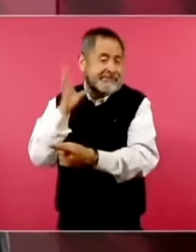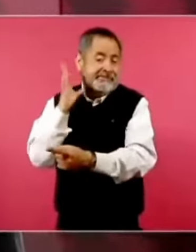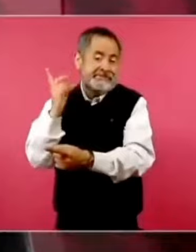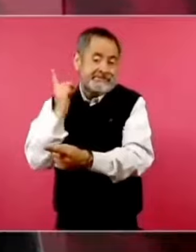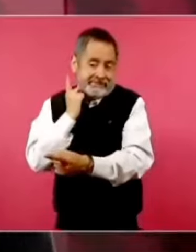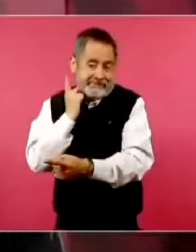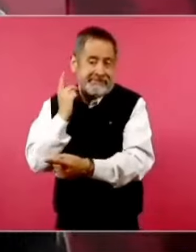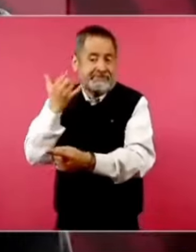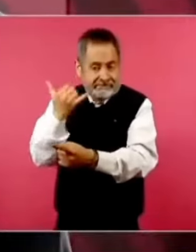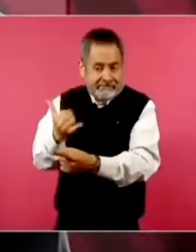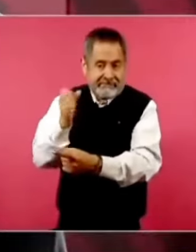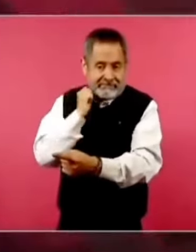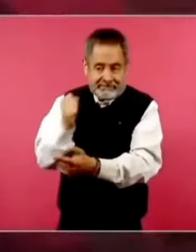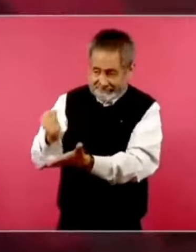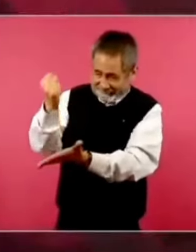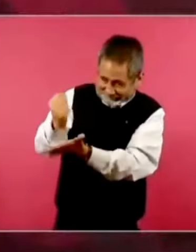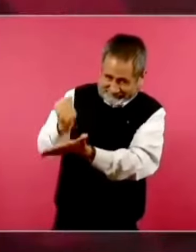de